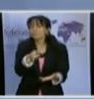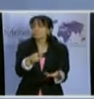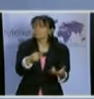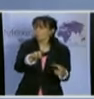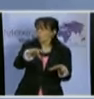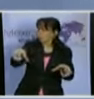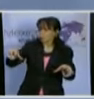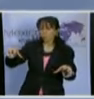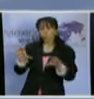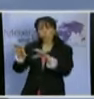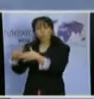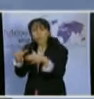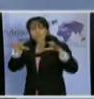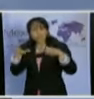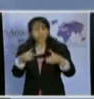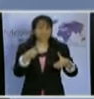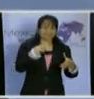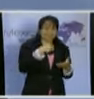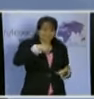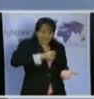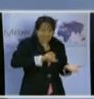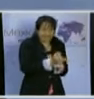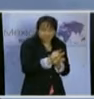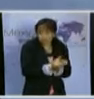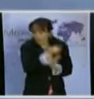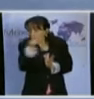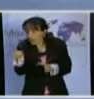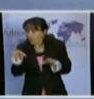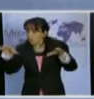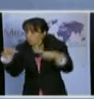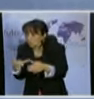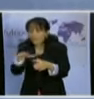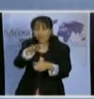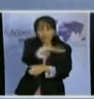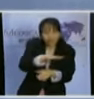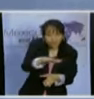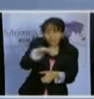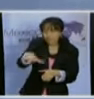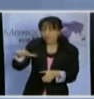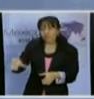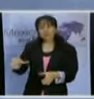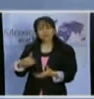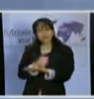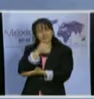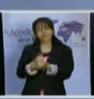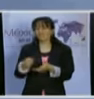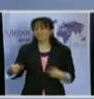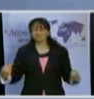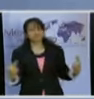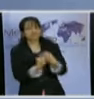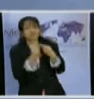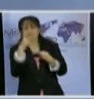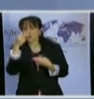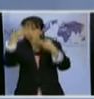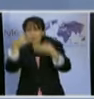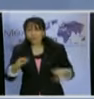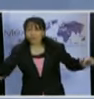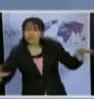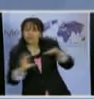en las comunidades, en los barrios, en las ciudades, y a la vez integrales para superar esta falsa dicotomía